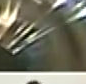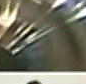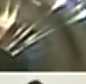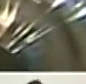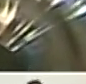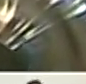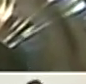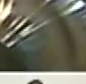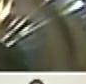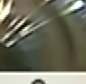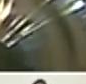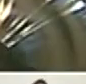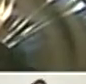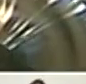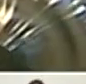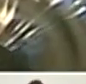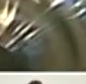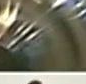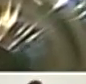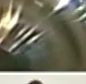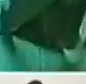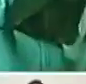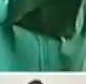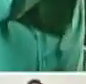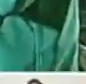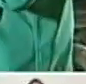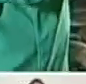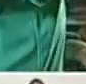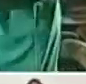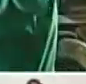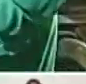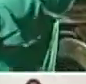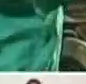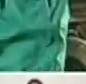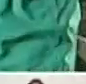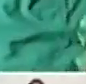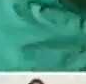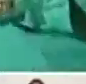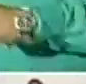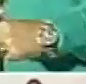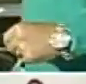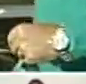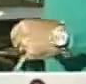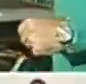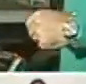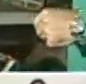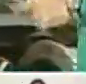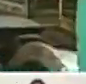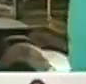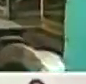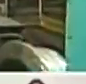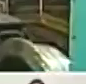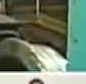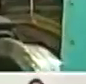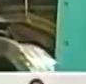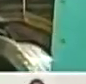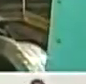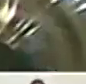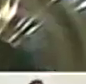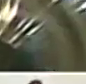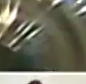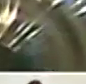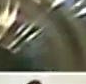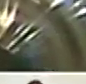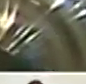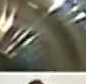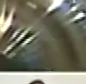Y lo mueve, pues. Esto es como en un carro. El chasis y las ruedas, correcto. Y motor, presidente. Y motor, además.